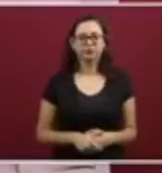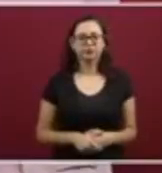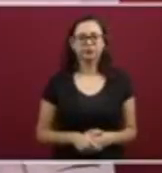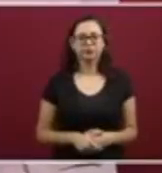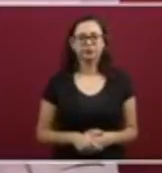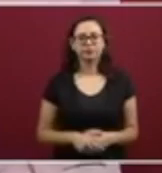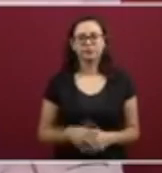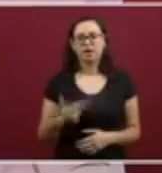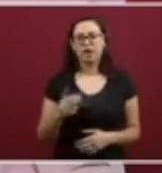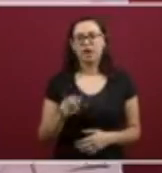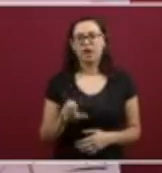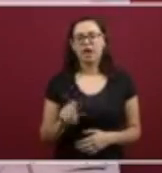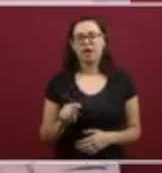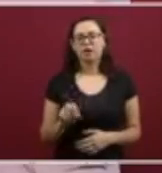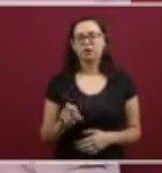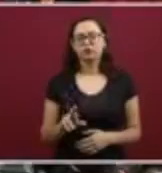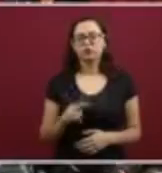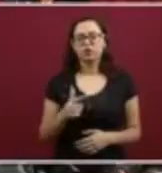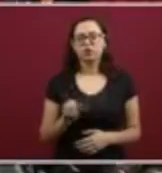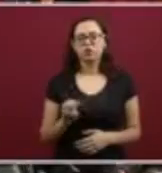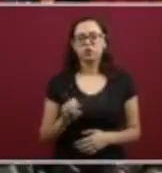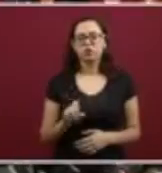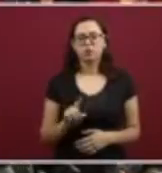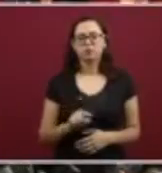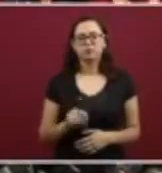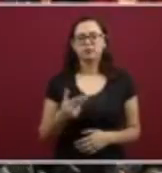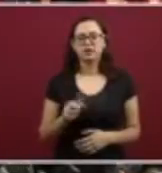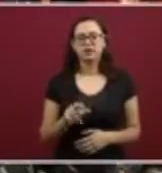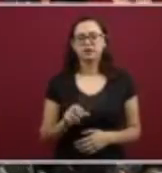Héctor Gómez Hernández.